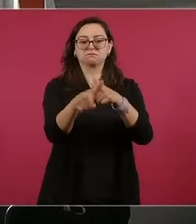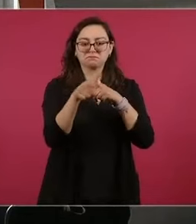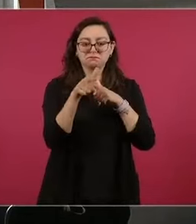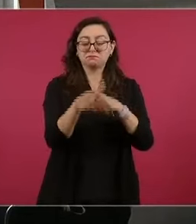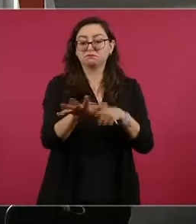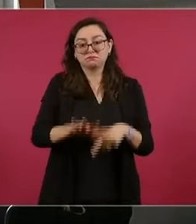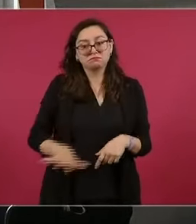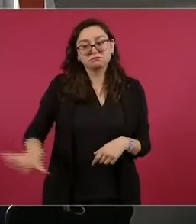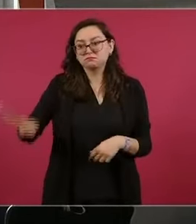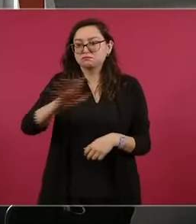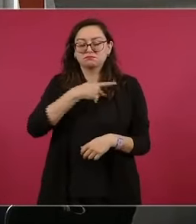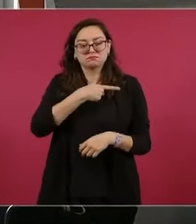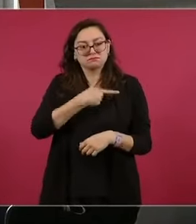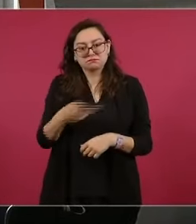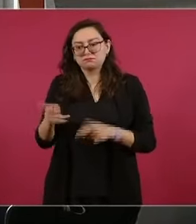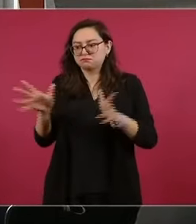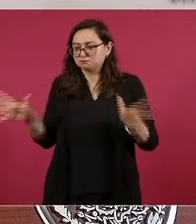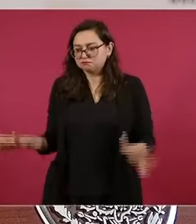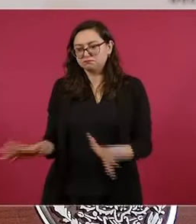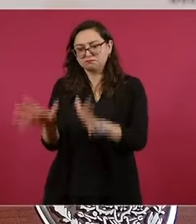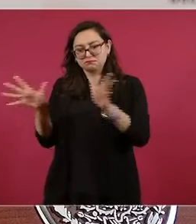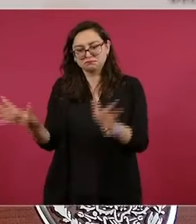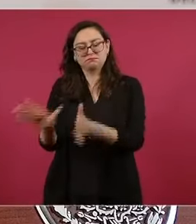ayudando a los pobres.